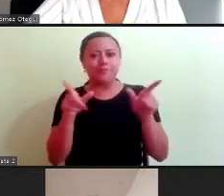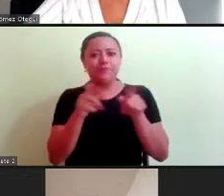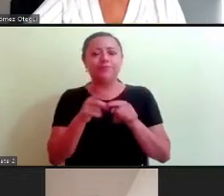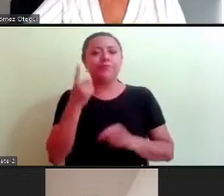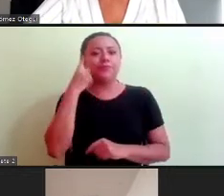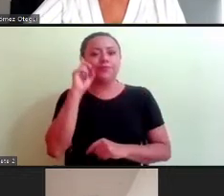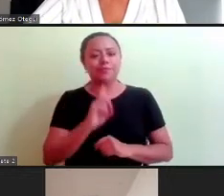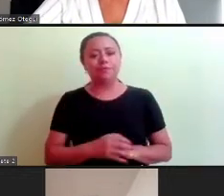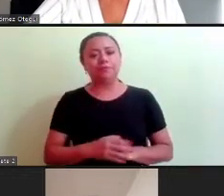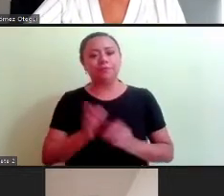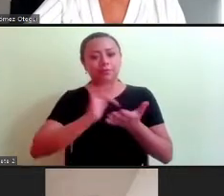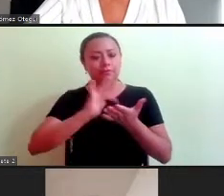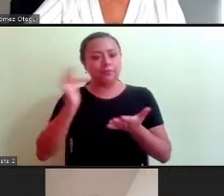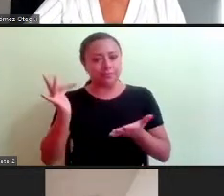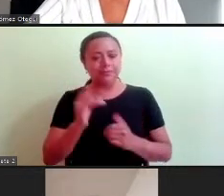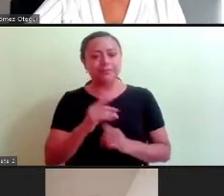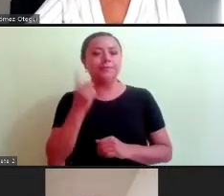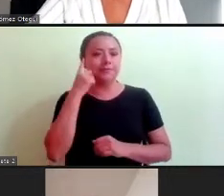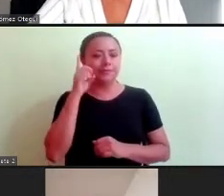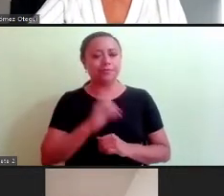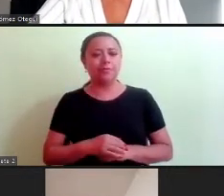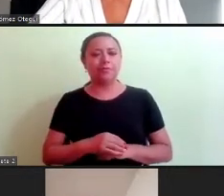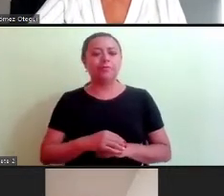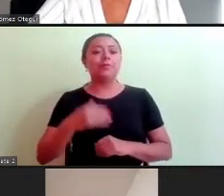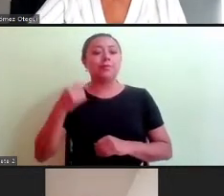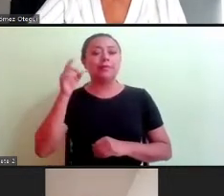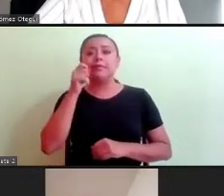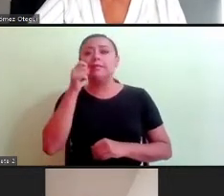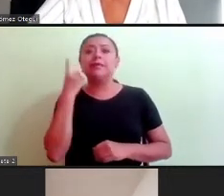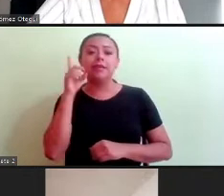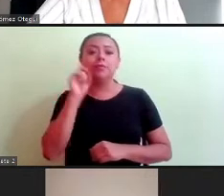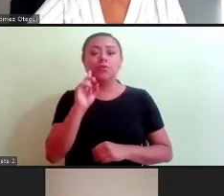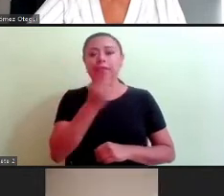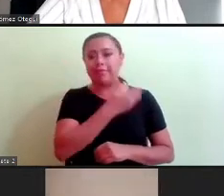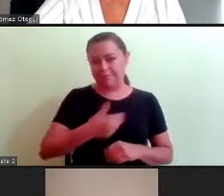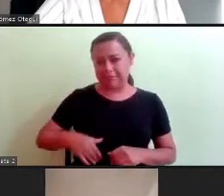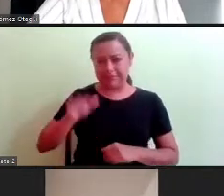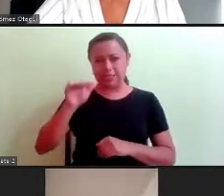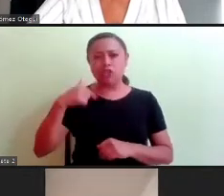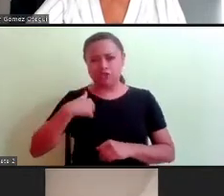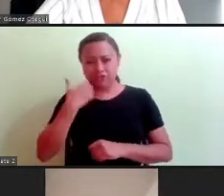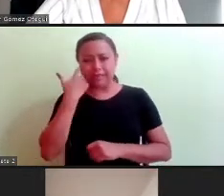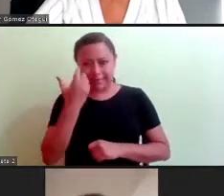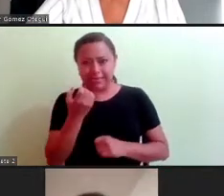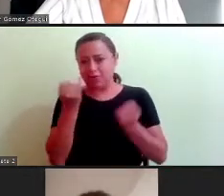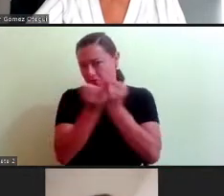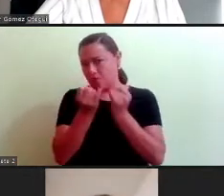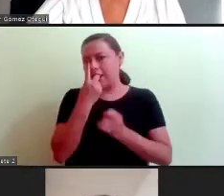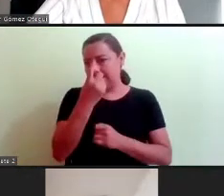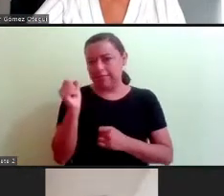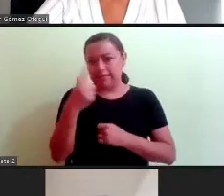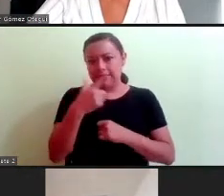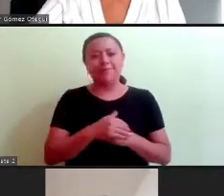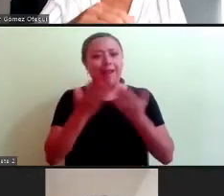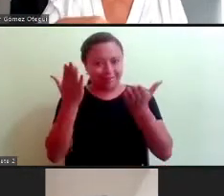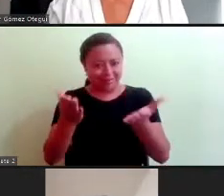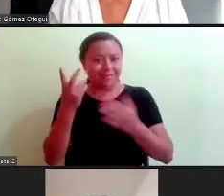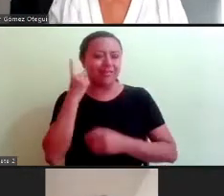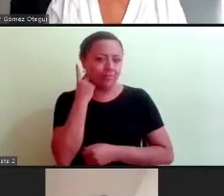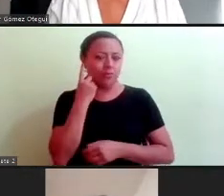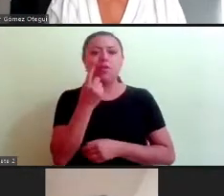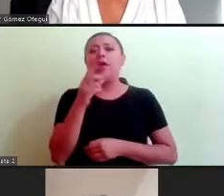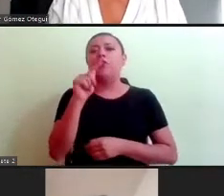Gracias, diputada. Diputada presidenta, también yo quisiera decir algo. Adelante, diputado Temístocles.